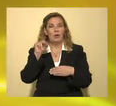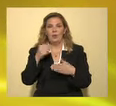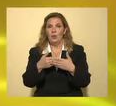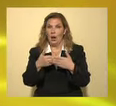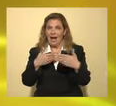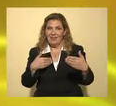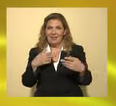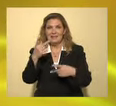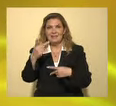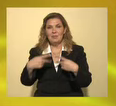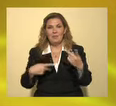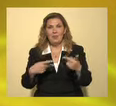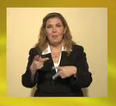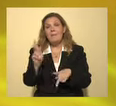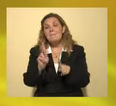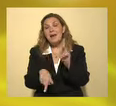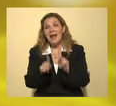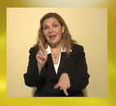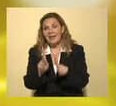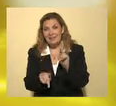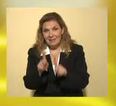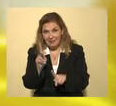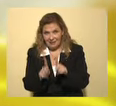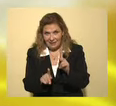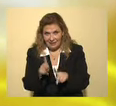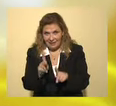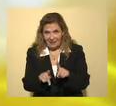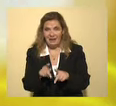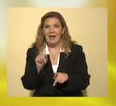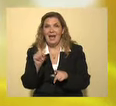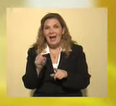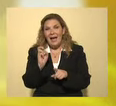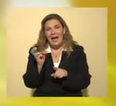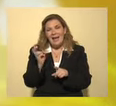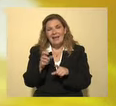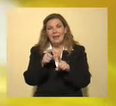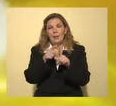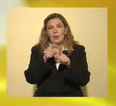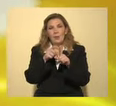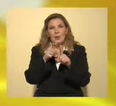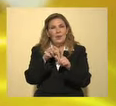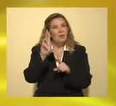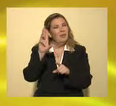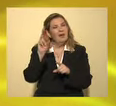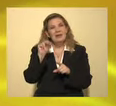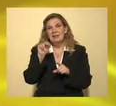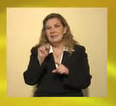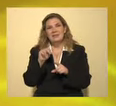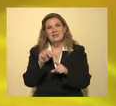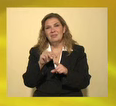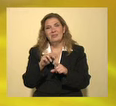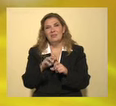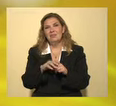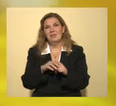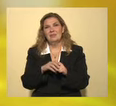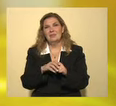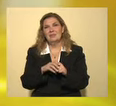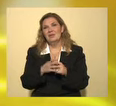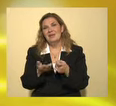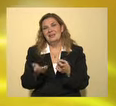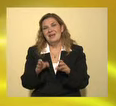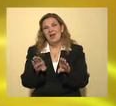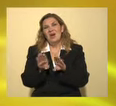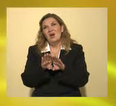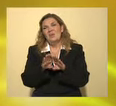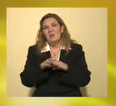sexual, donde la mayoría empezamos a echar bromita, que en realidad lo único que estamos pasando es amolar a nuestra